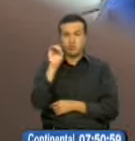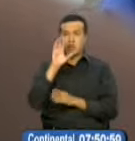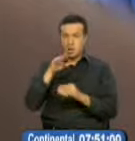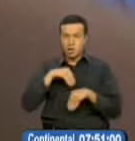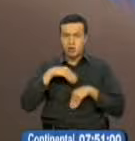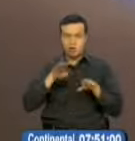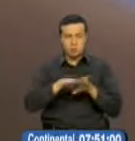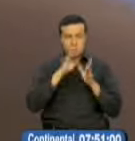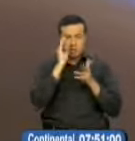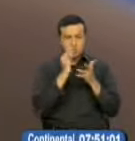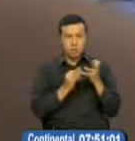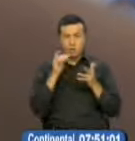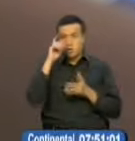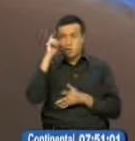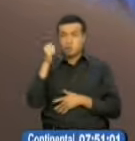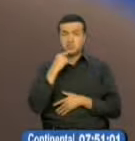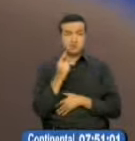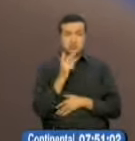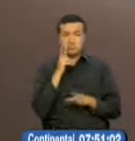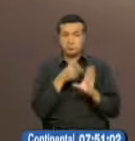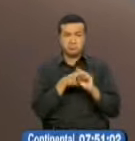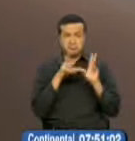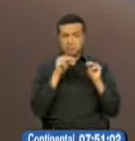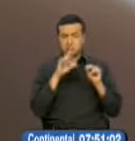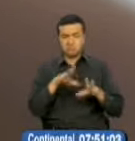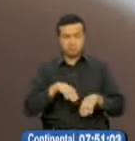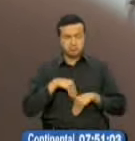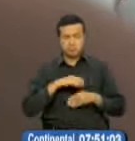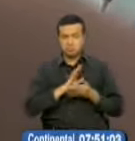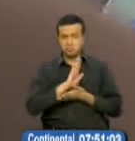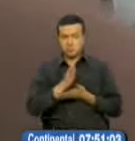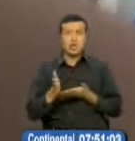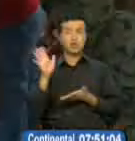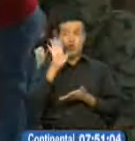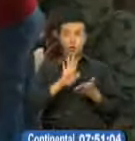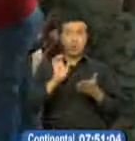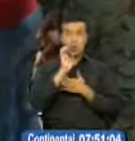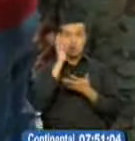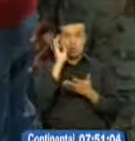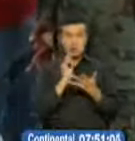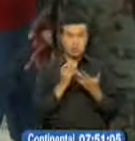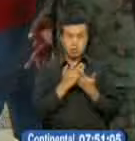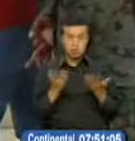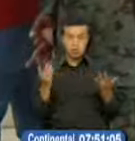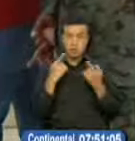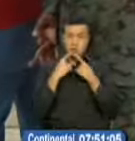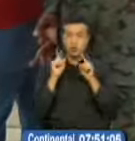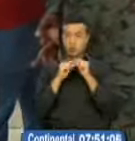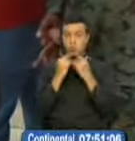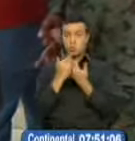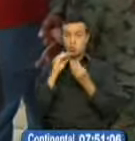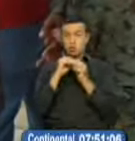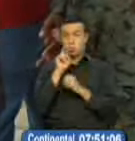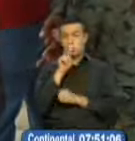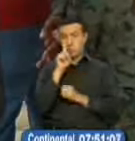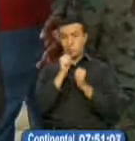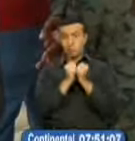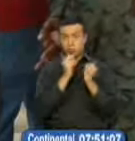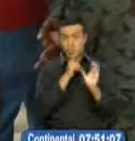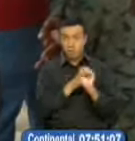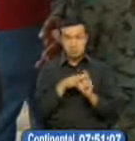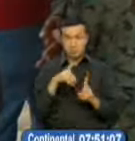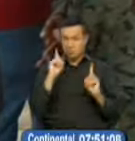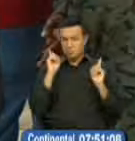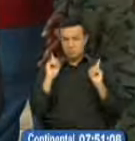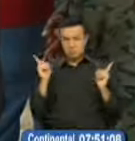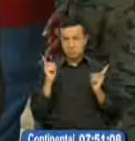actas. Sin embargo, Lasso manifestó su rechazo y exigió un recuento total. Por ello, indicó que su organización política no asistirá a dicho